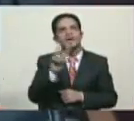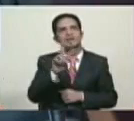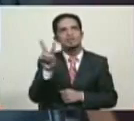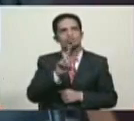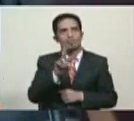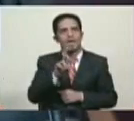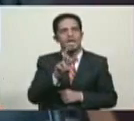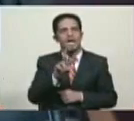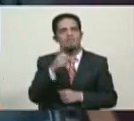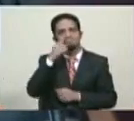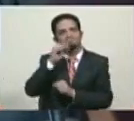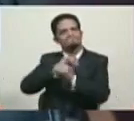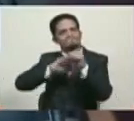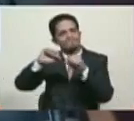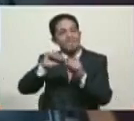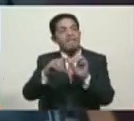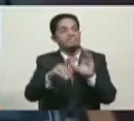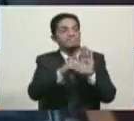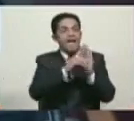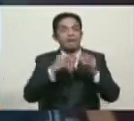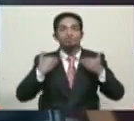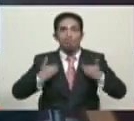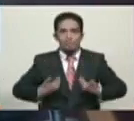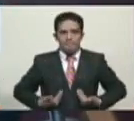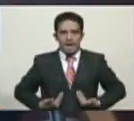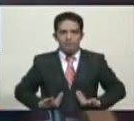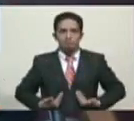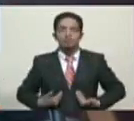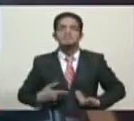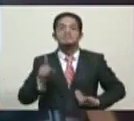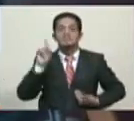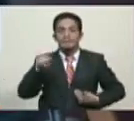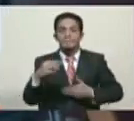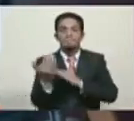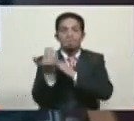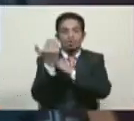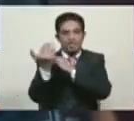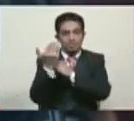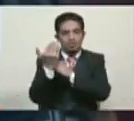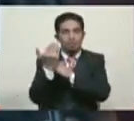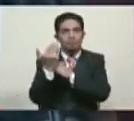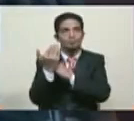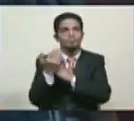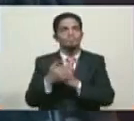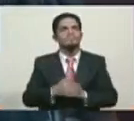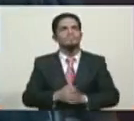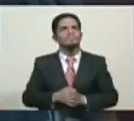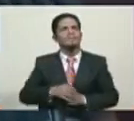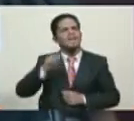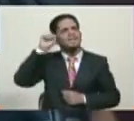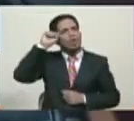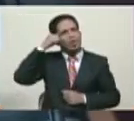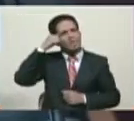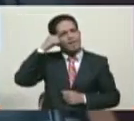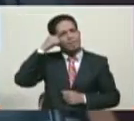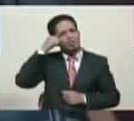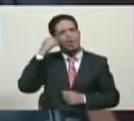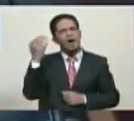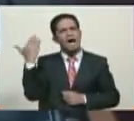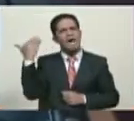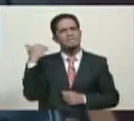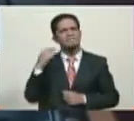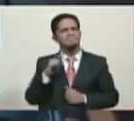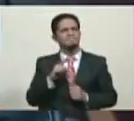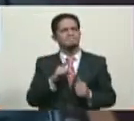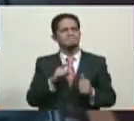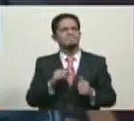derechos humanos, respetando y garantizando su protección absoluta. Recordemos que la primera línea estratégica mandatada